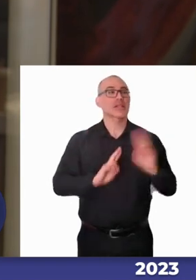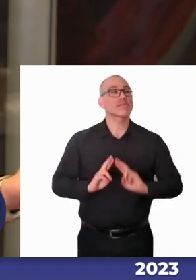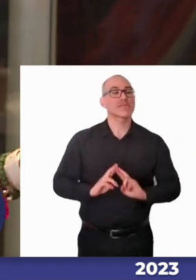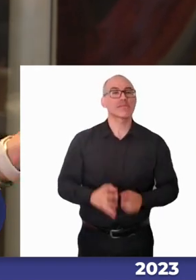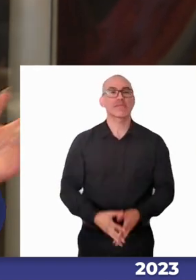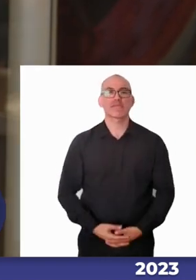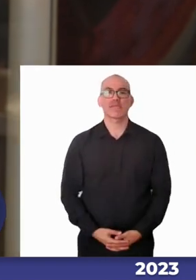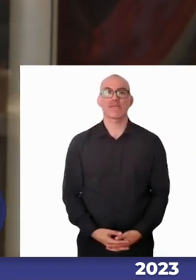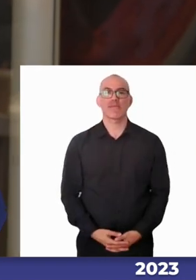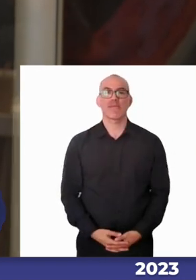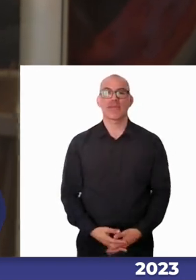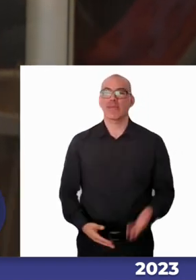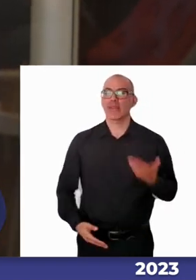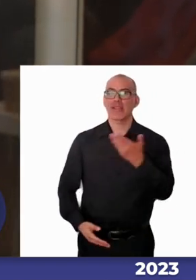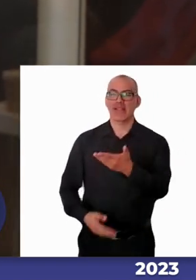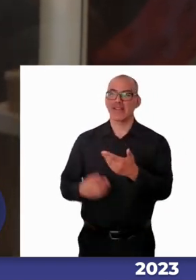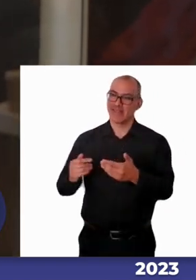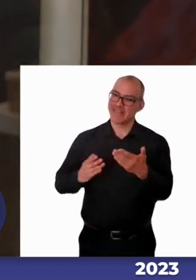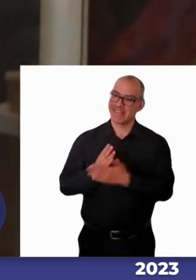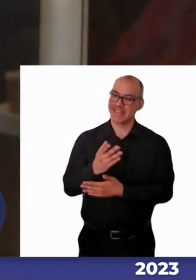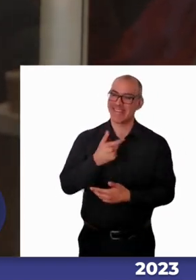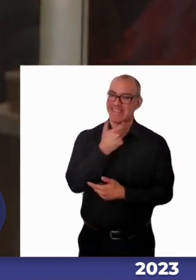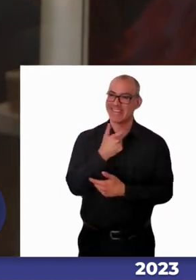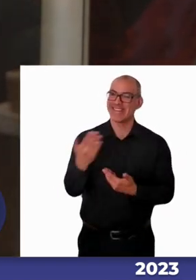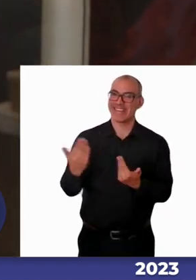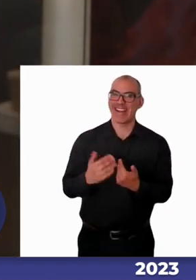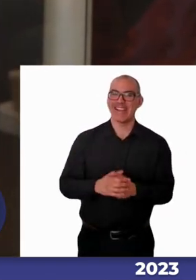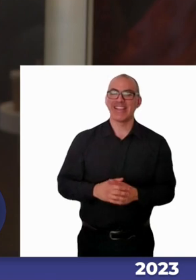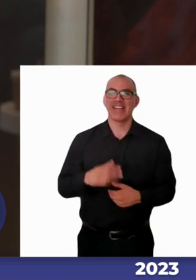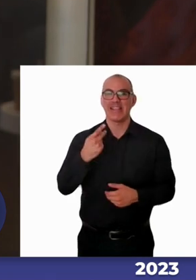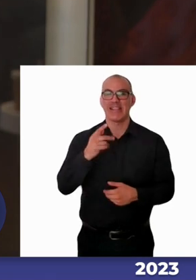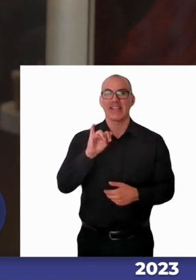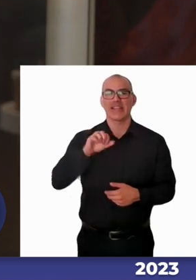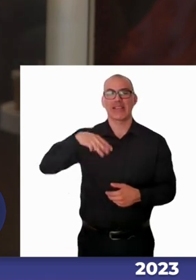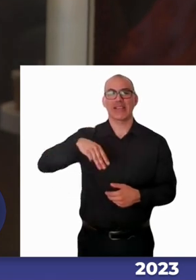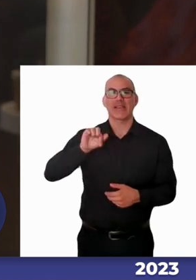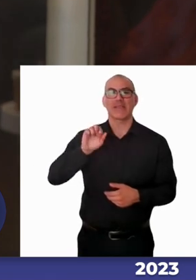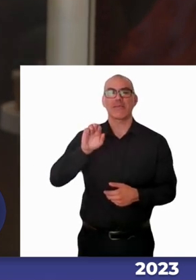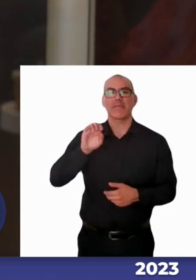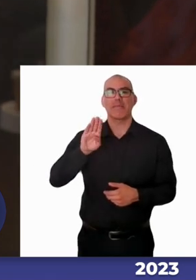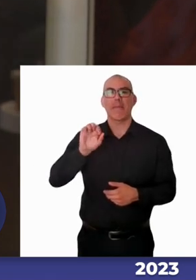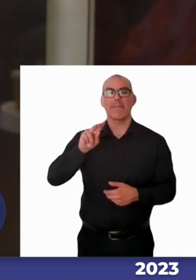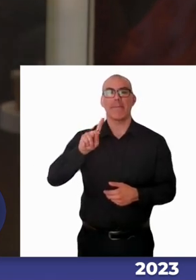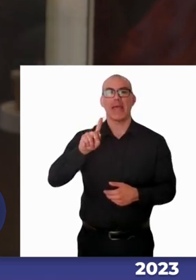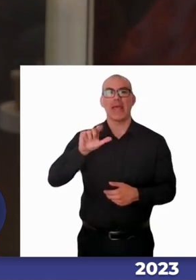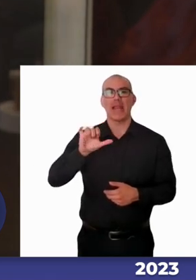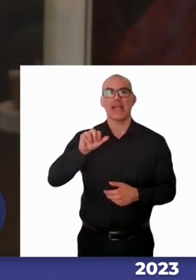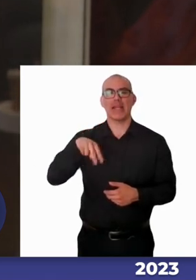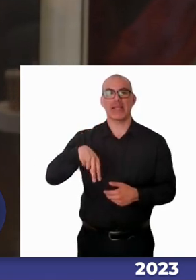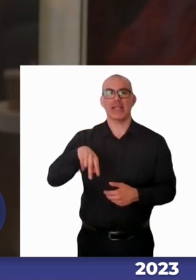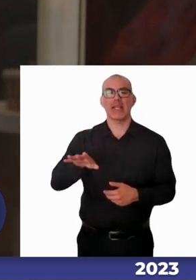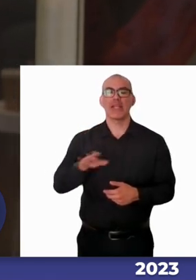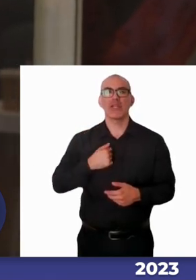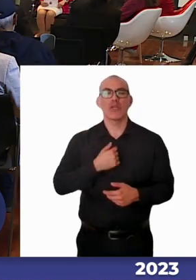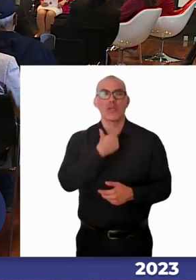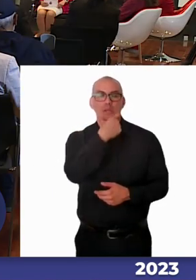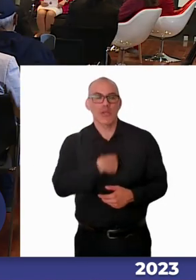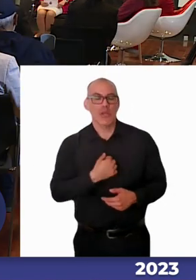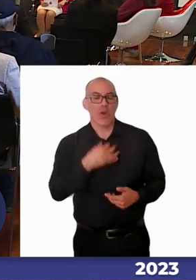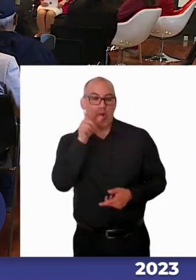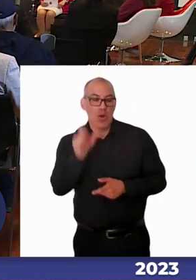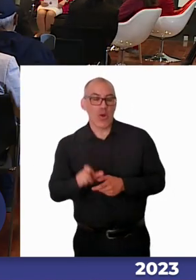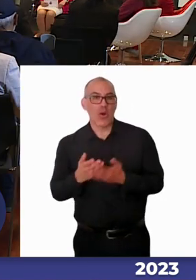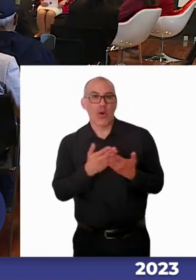Kimberly, empecemos contigo, cuéntame. Bueno, personalmente desde la vivencia in situ como estudiante en situación de